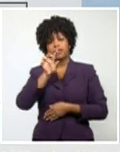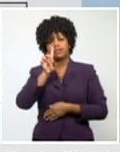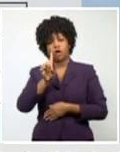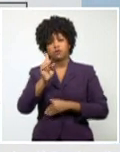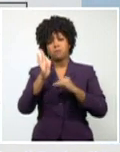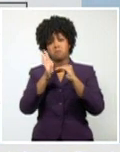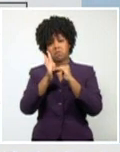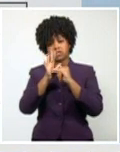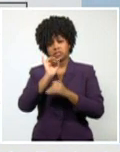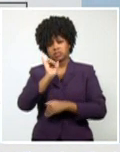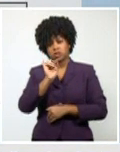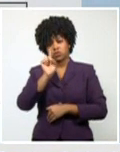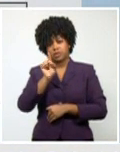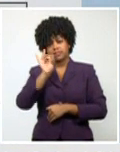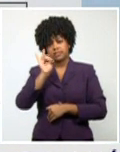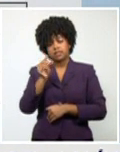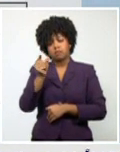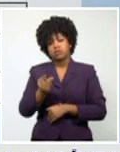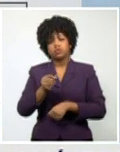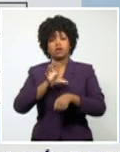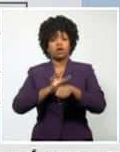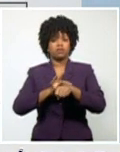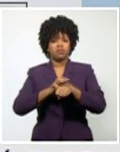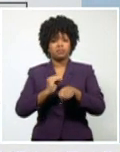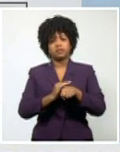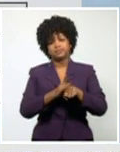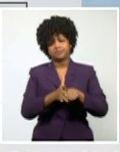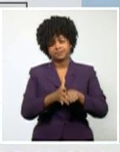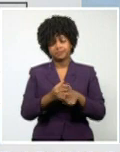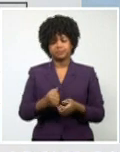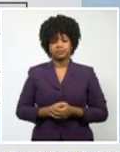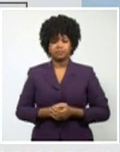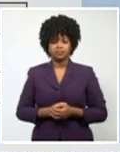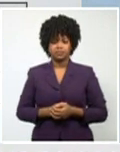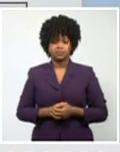81.617 casos de la enfermedad.